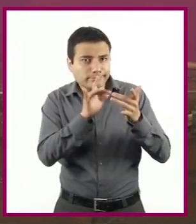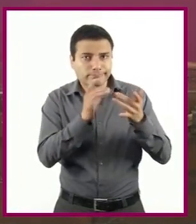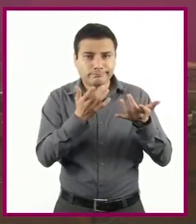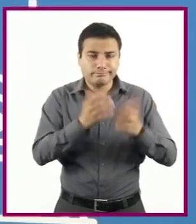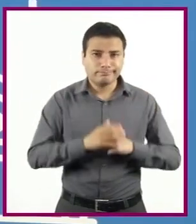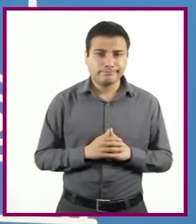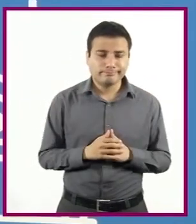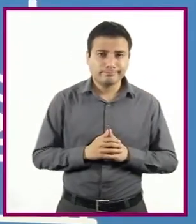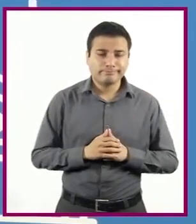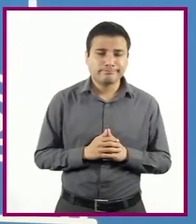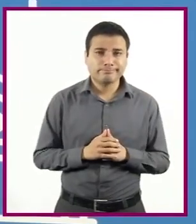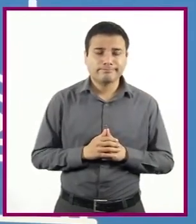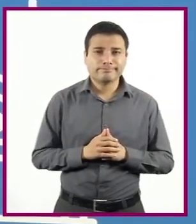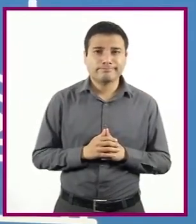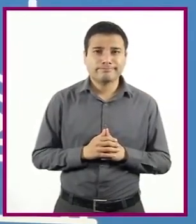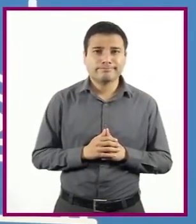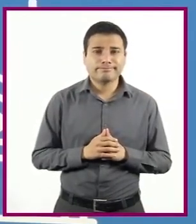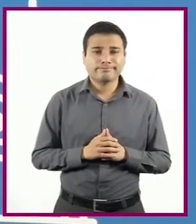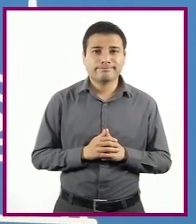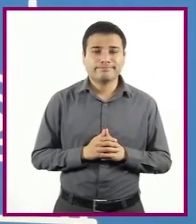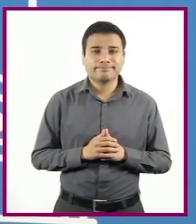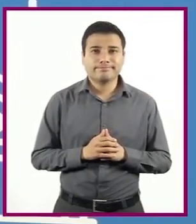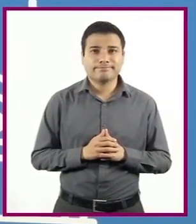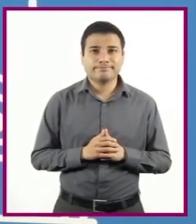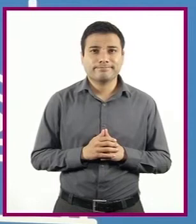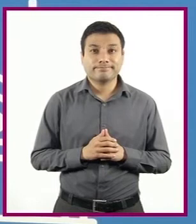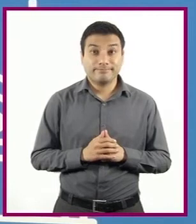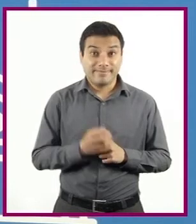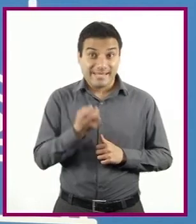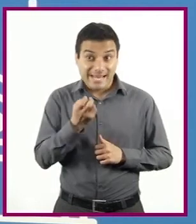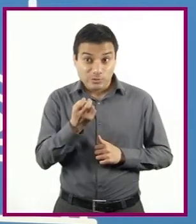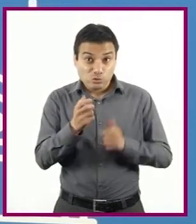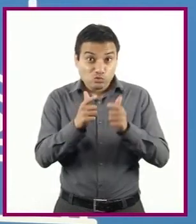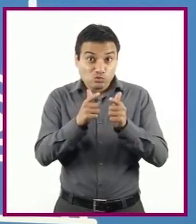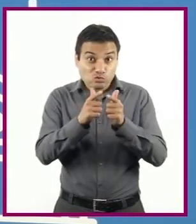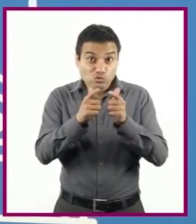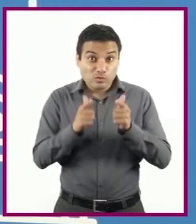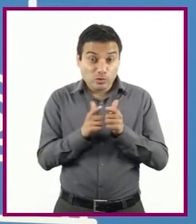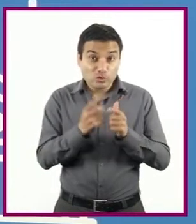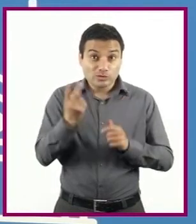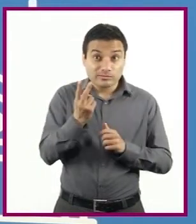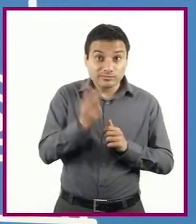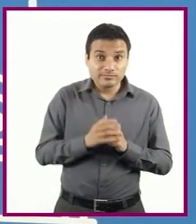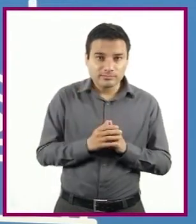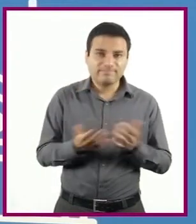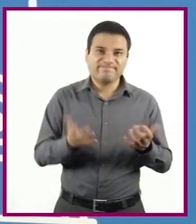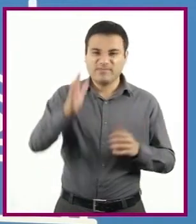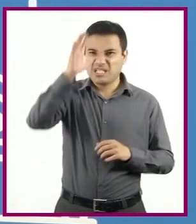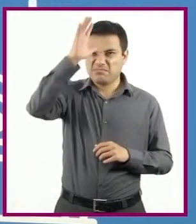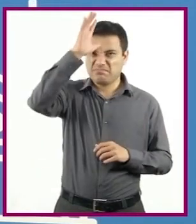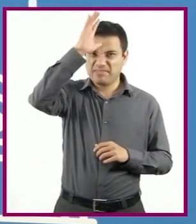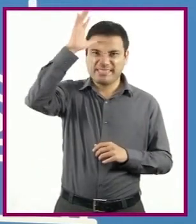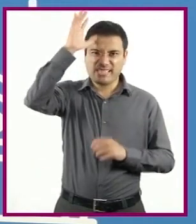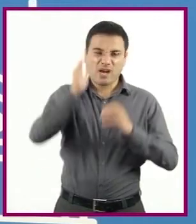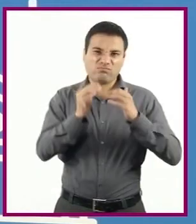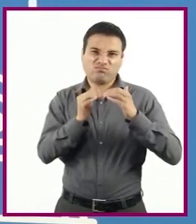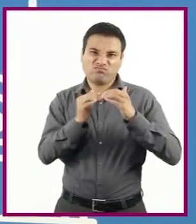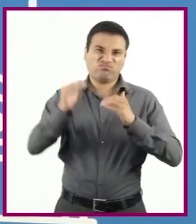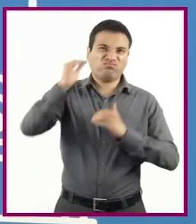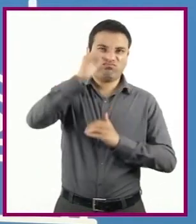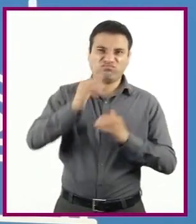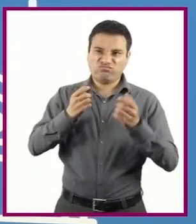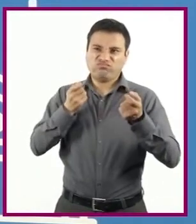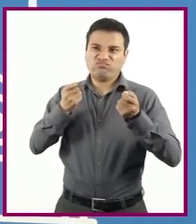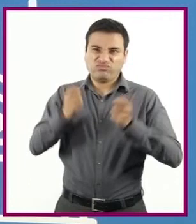regiones. Estos, como otros pueblos, fueron sometidos por el poderío mexica, al convertirlos en